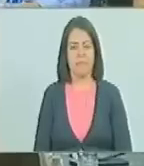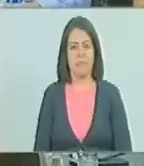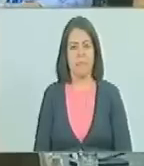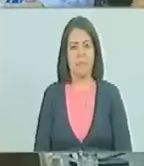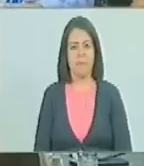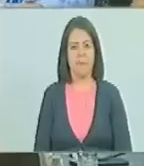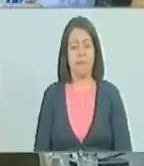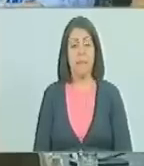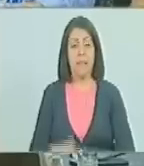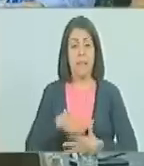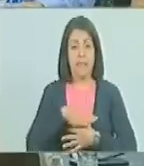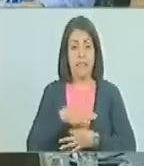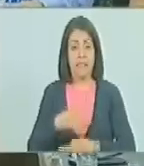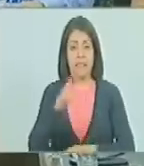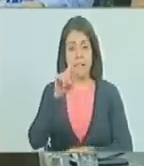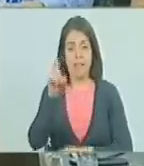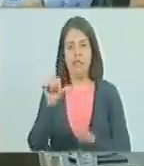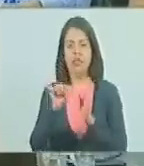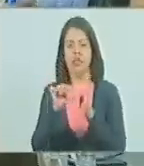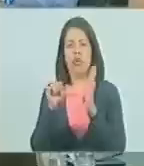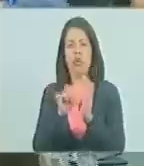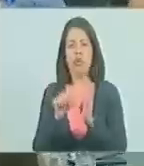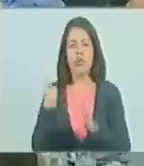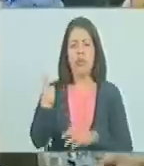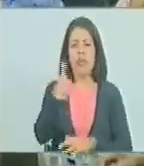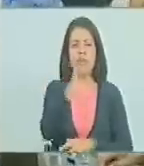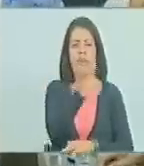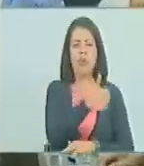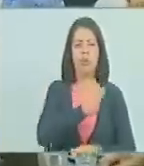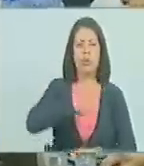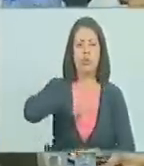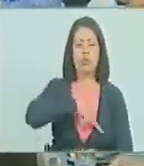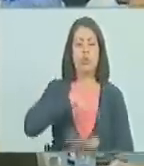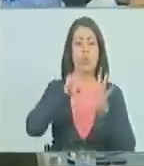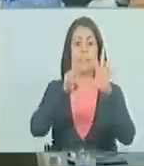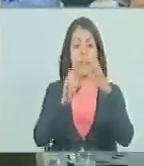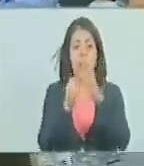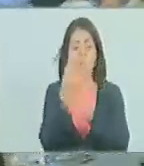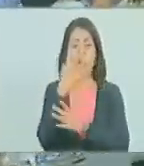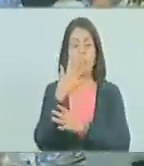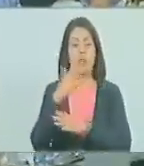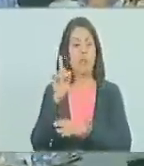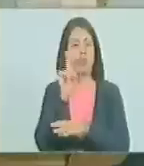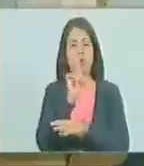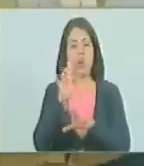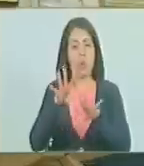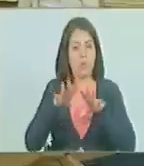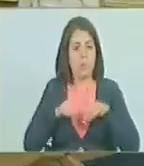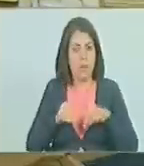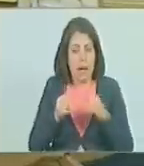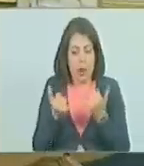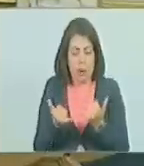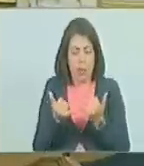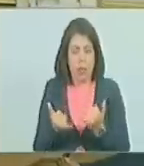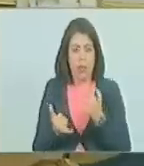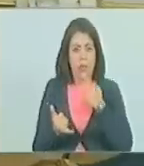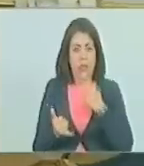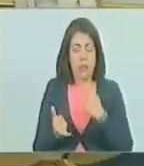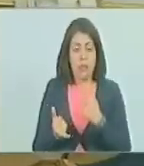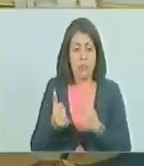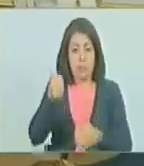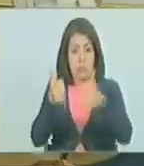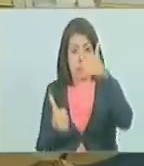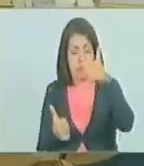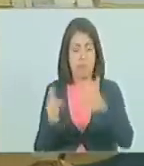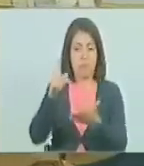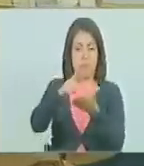La pregunta interesante es, ¿dónde estaba cada uno de nosotros? Porque yo no voy a aceptar ahora a esos